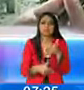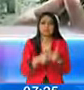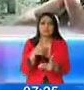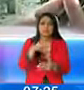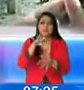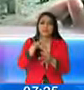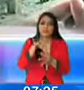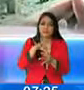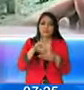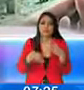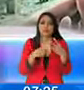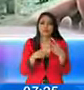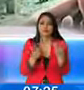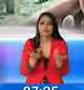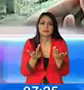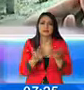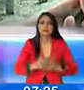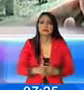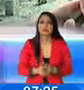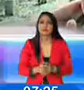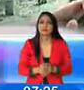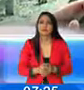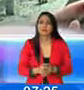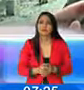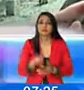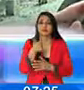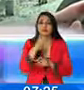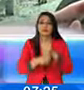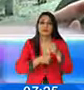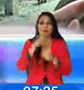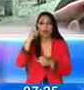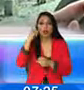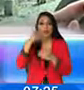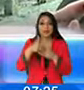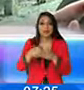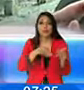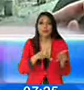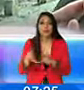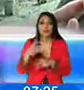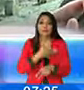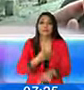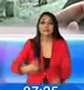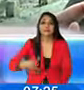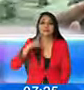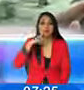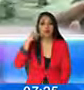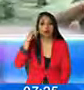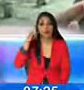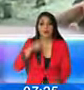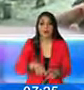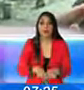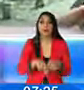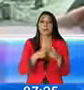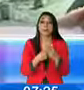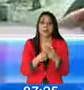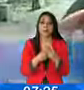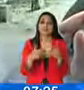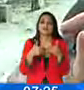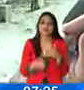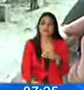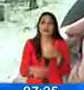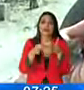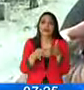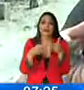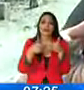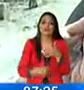electoral, evaluar qué es lo que ha pasado en estos 10 años de gobierno con el presidente Correa, y a partir de ahí obviamente a marcar una hoja de ruta